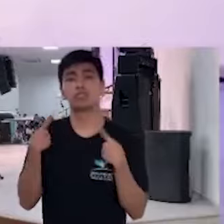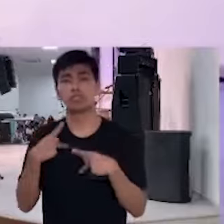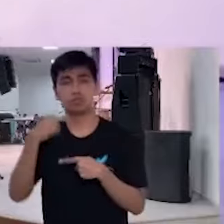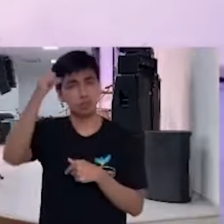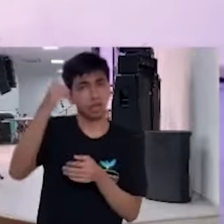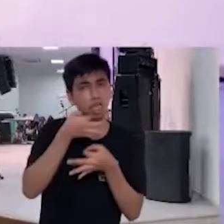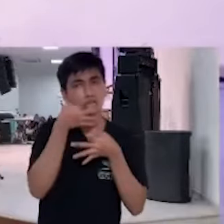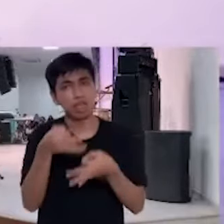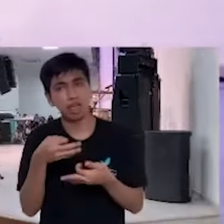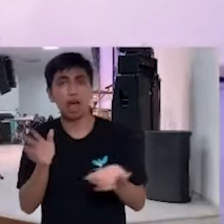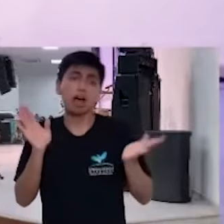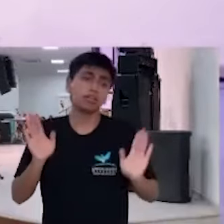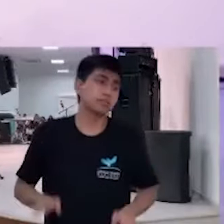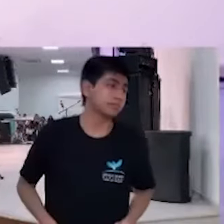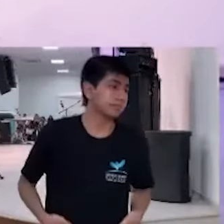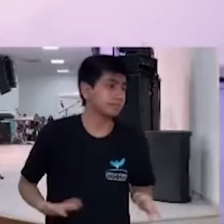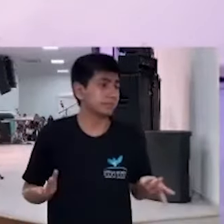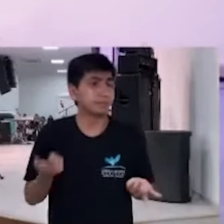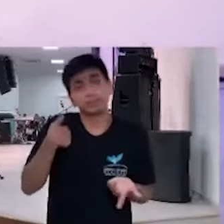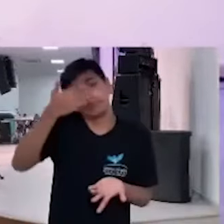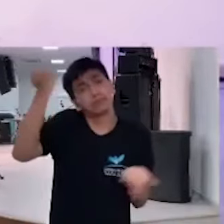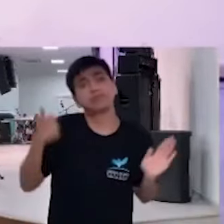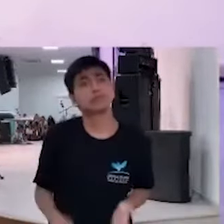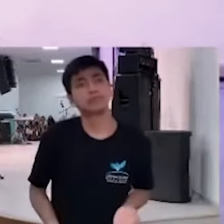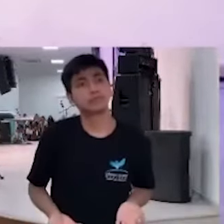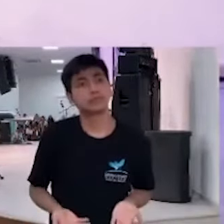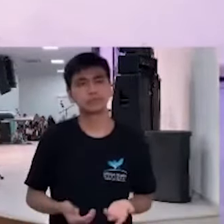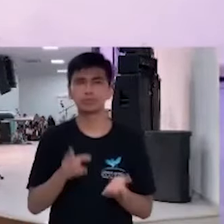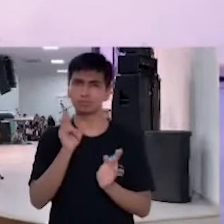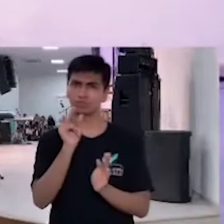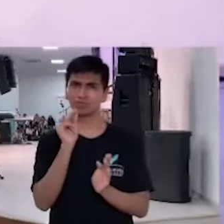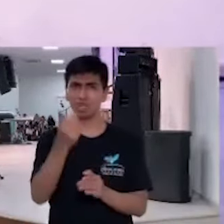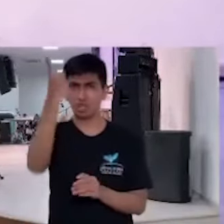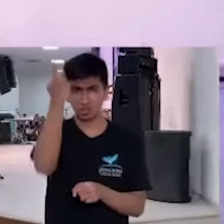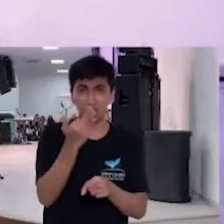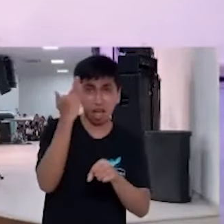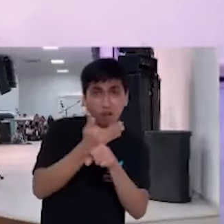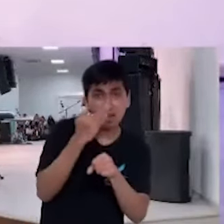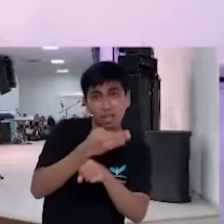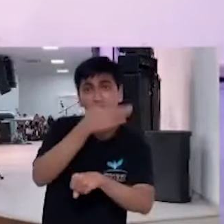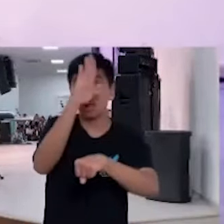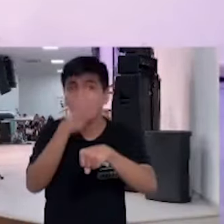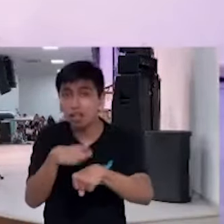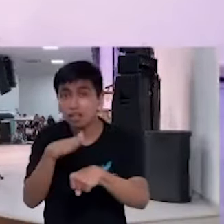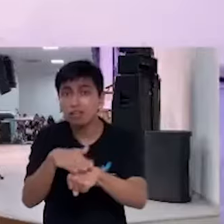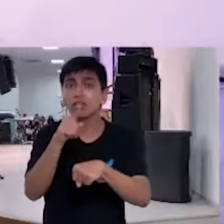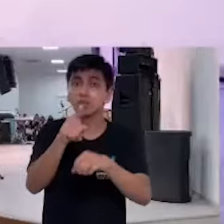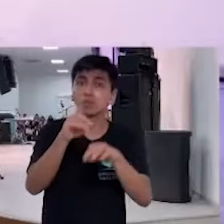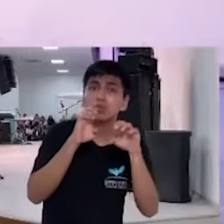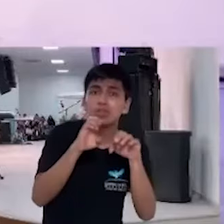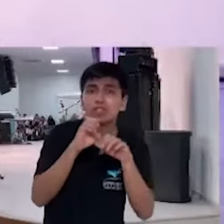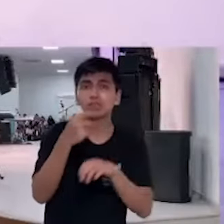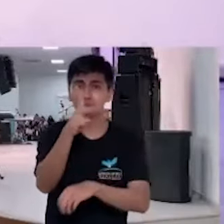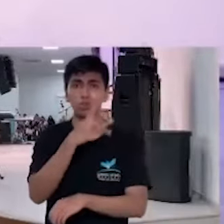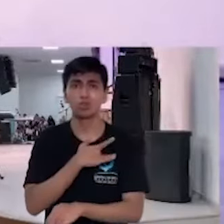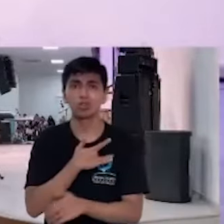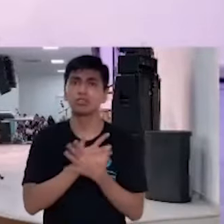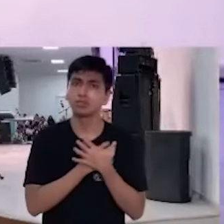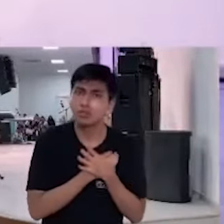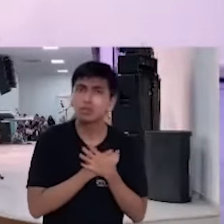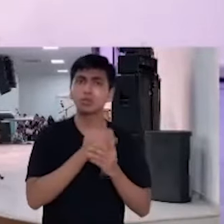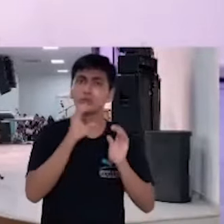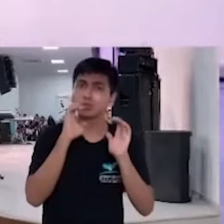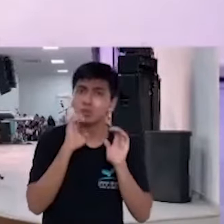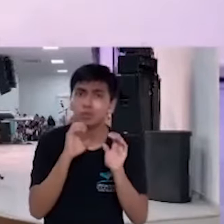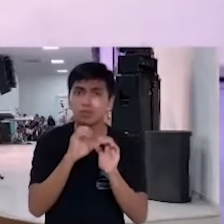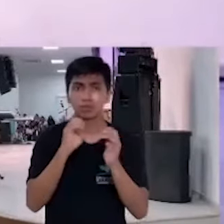esa confianza íntima con una mujer que no era tu esposa, o con un hombre que no era tu esposo, con un joven pues que tú sabes